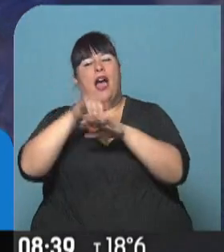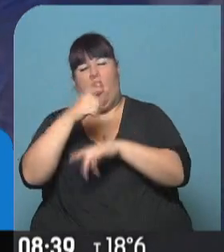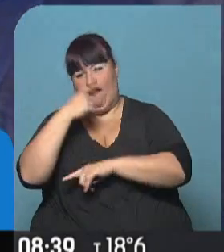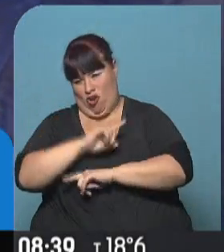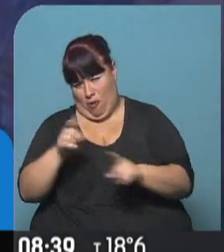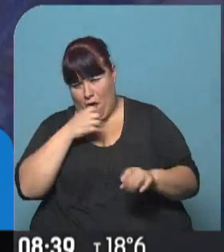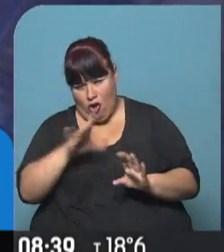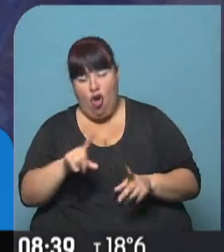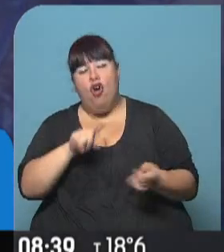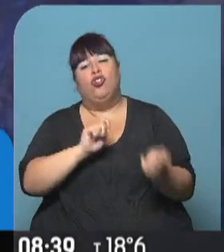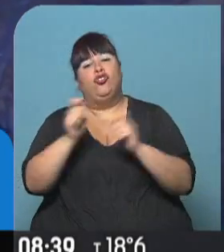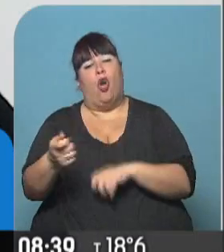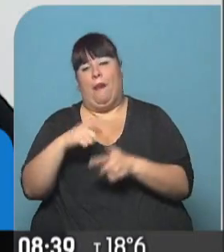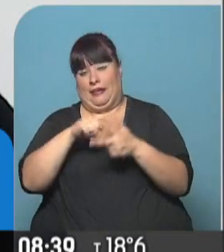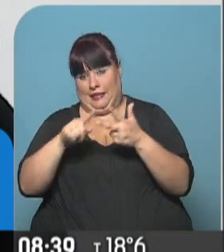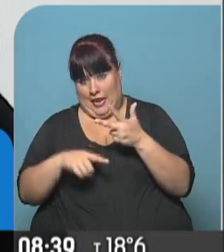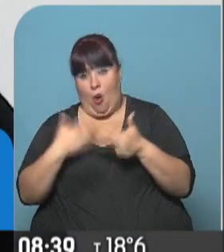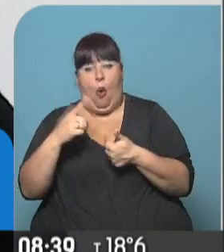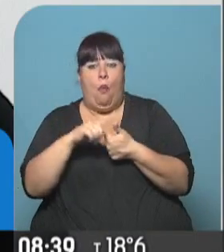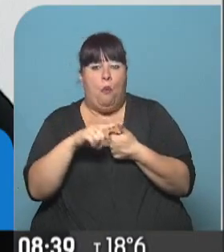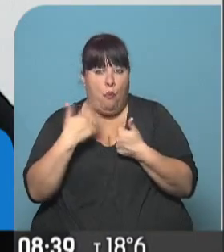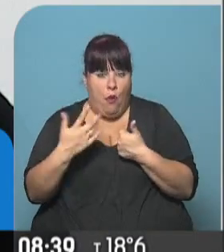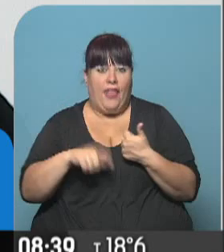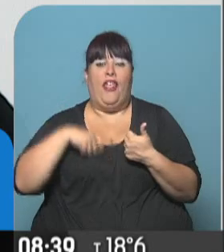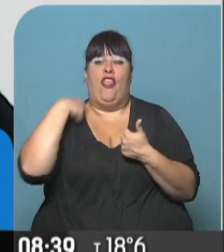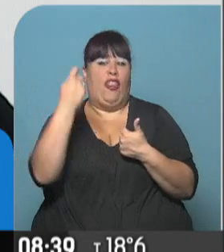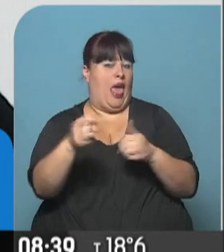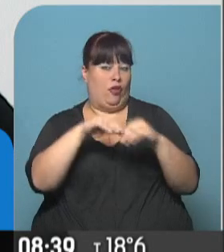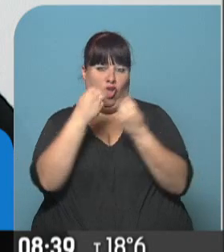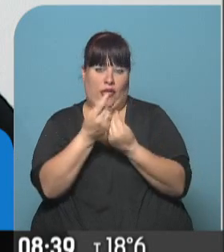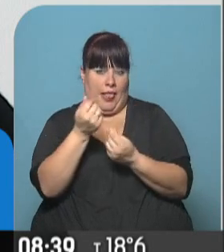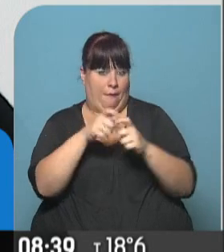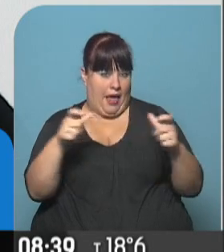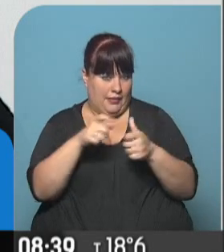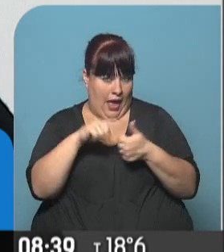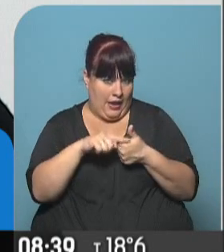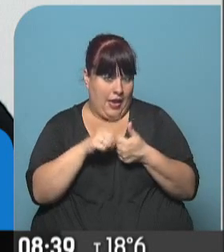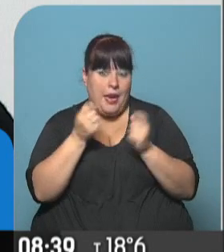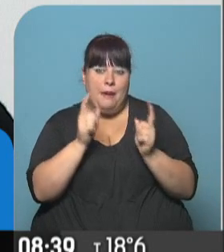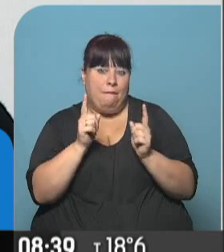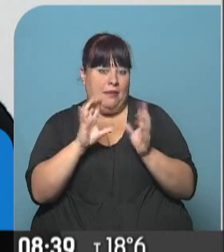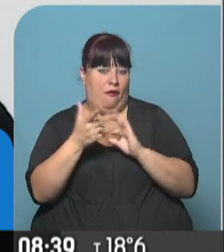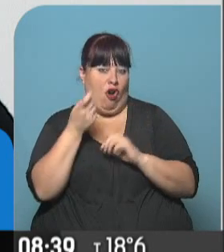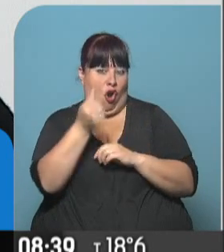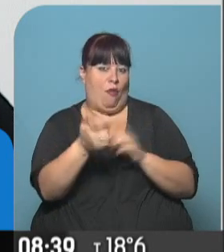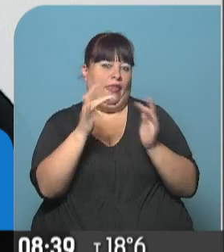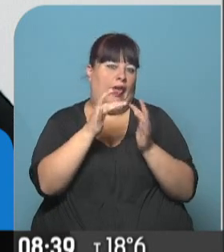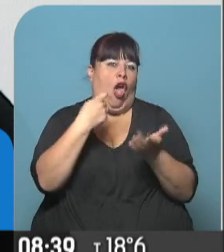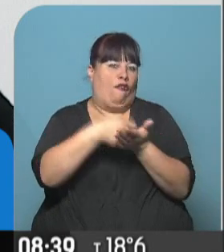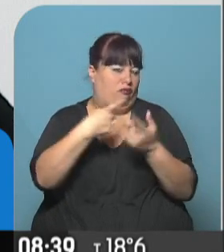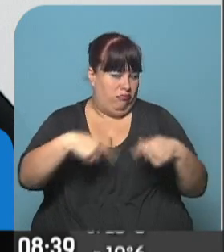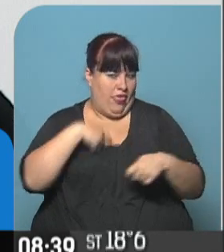vayan y las alternativas son tres o se pueden devolver la totalidad del valor del pasaje por la misma vía que se compró el pasaje